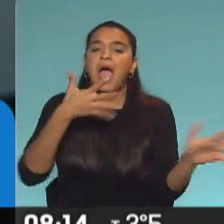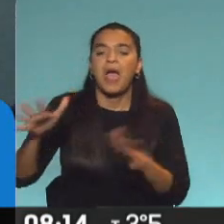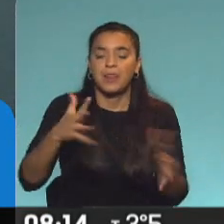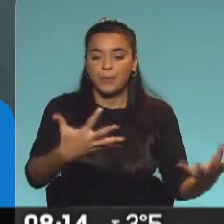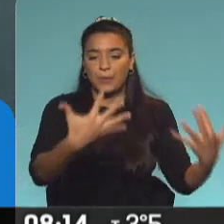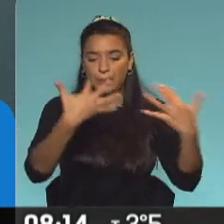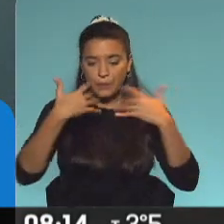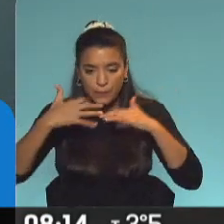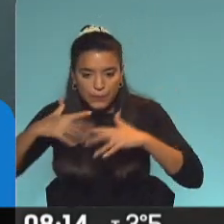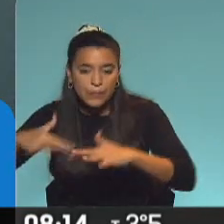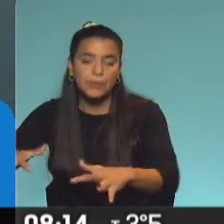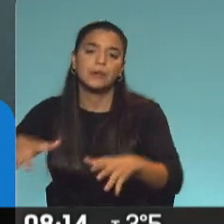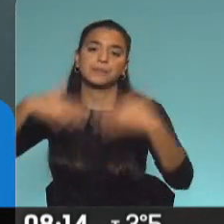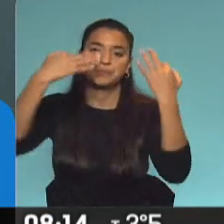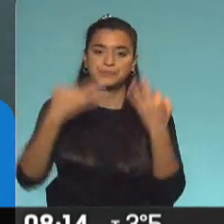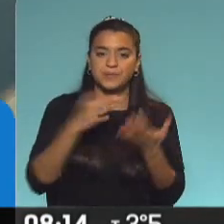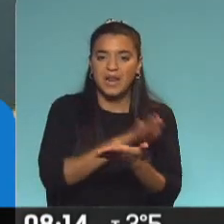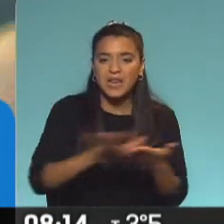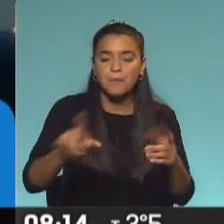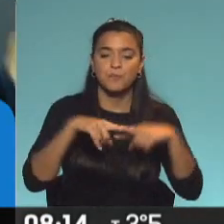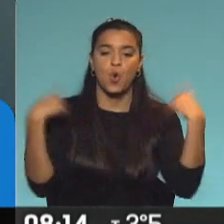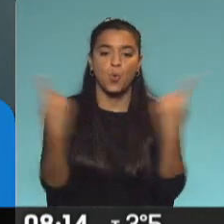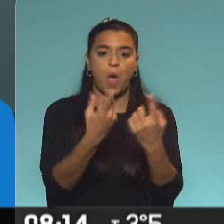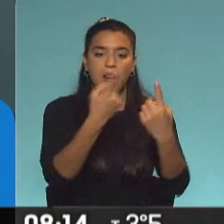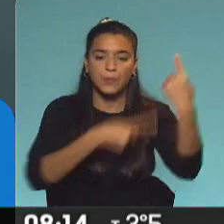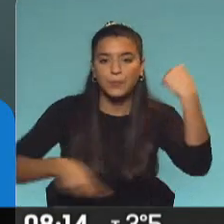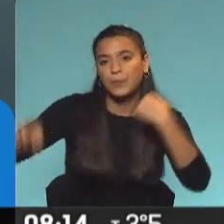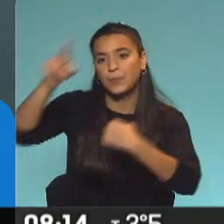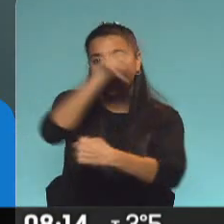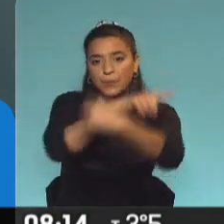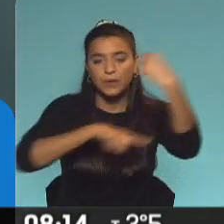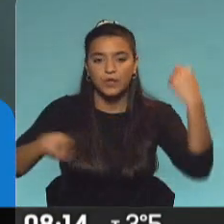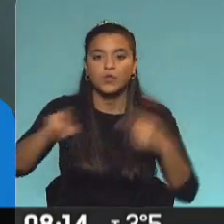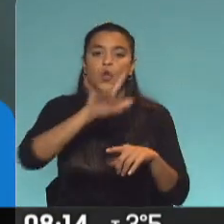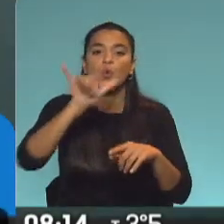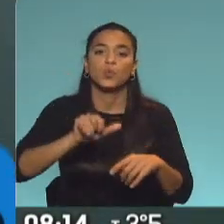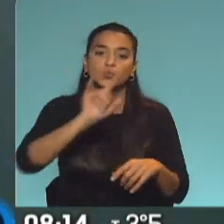que pueda recircular dentro de un lugar, en este caso de oficinas, con luz ultravioleta. Ustedes.